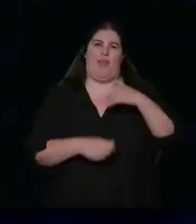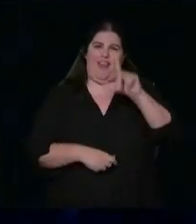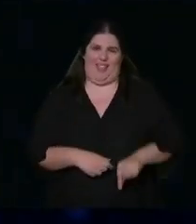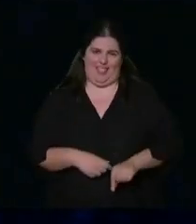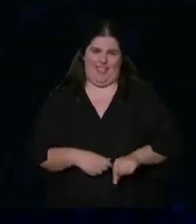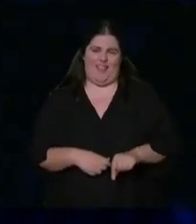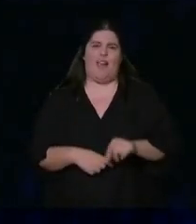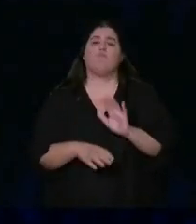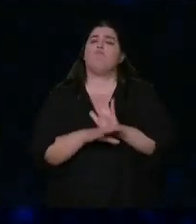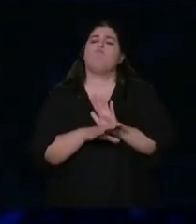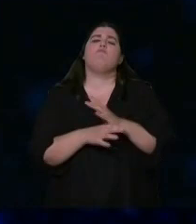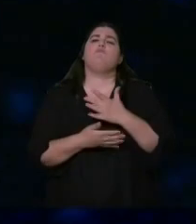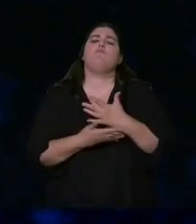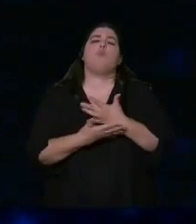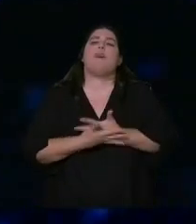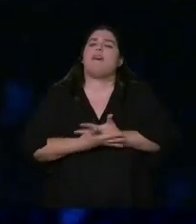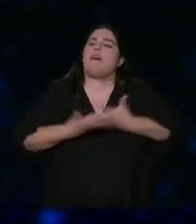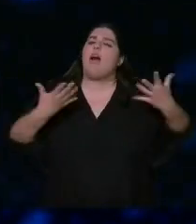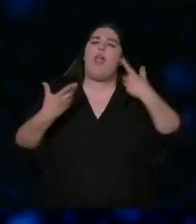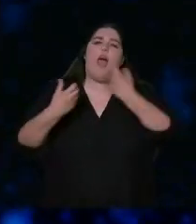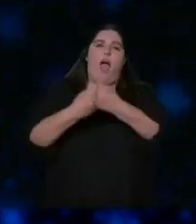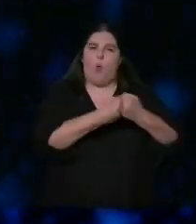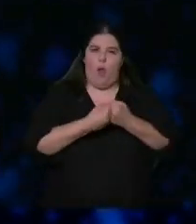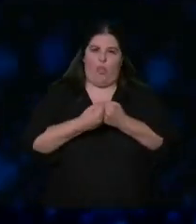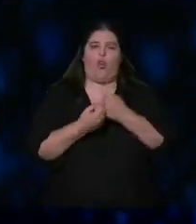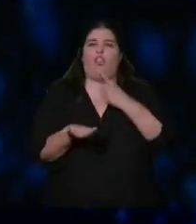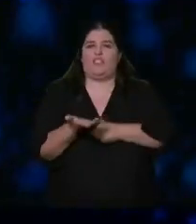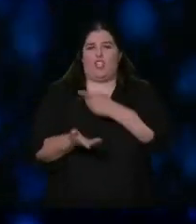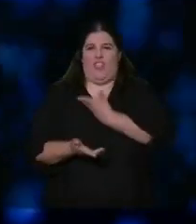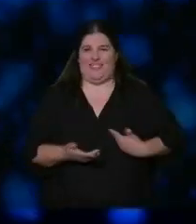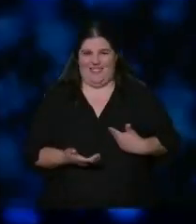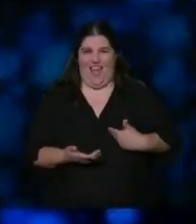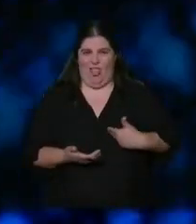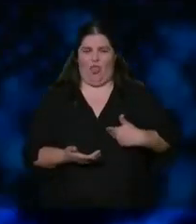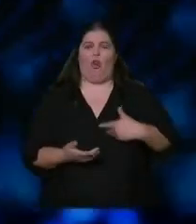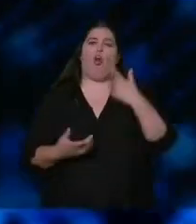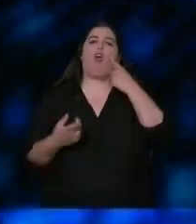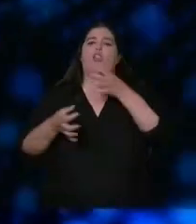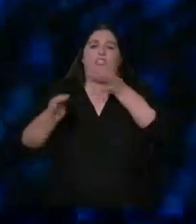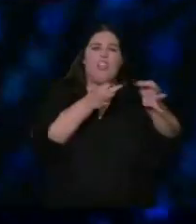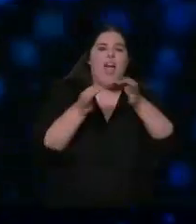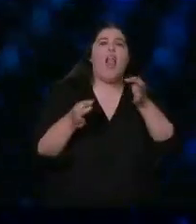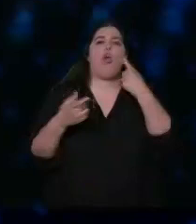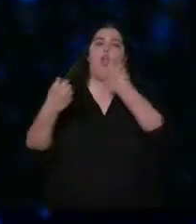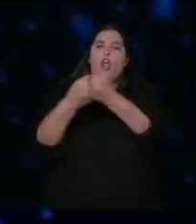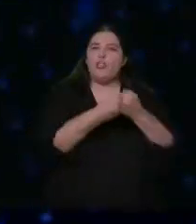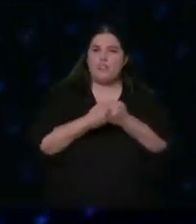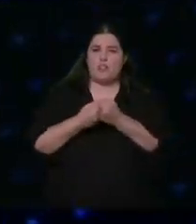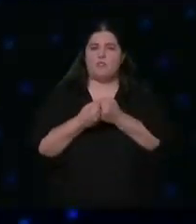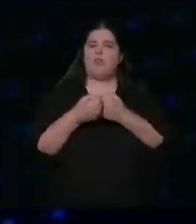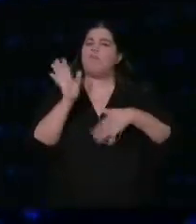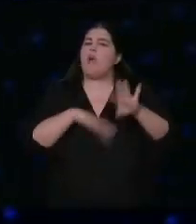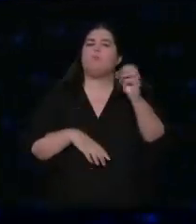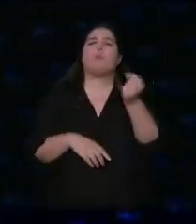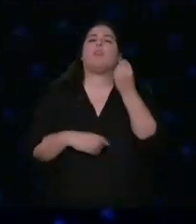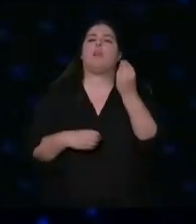es la construcción de un gran acuerdo con políticas de estado con diálogo y consensos pero sobre todas las cosas con